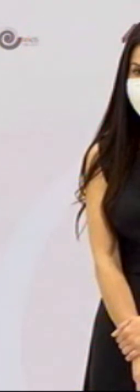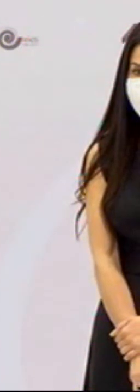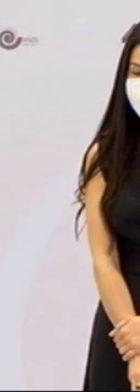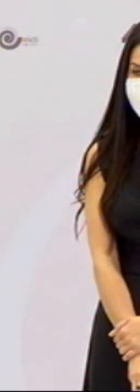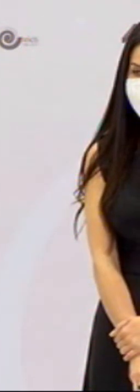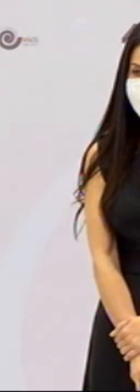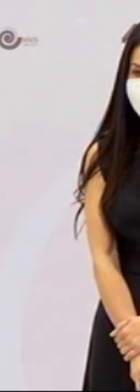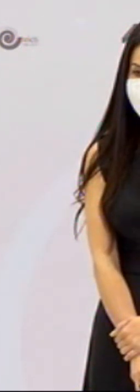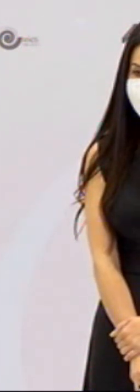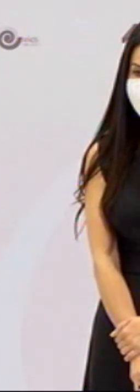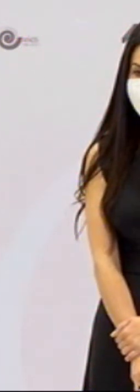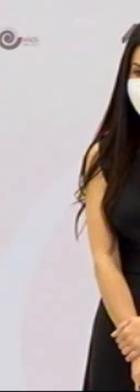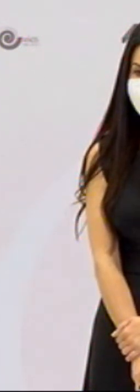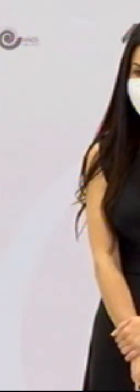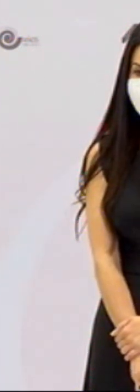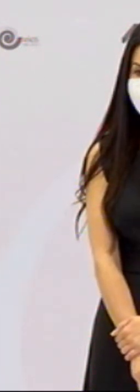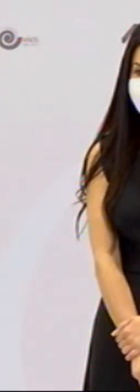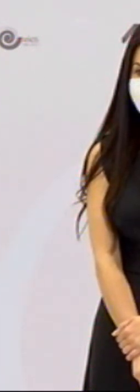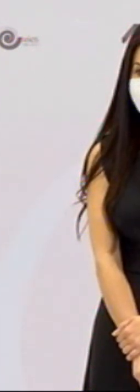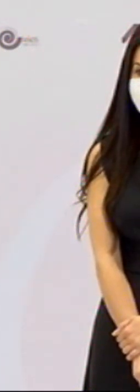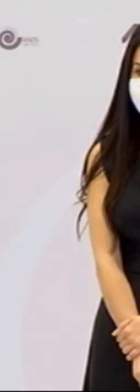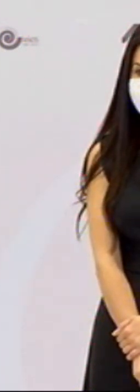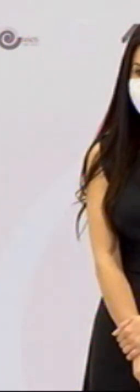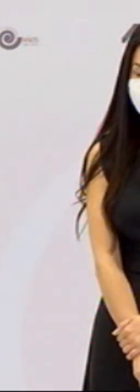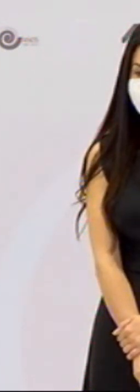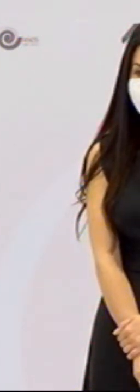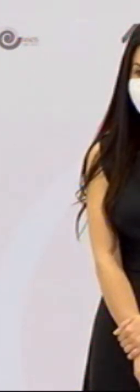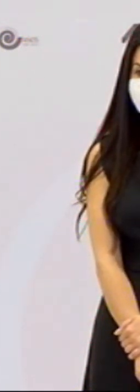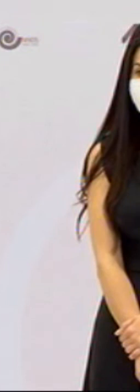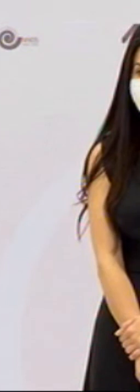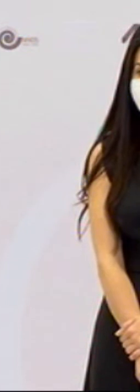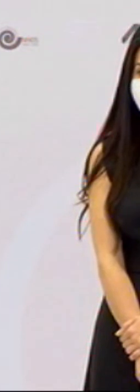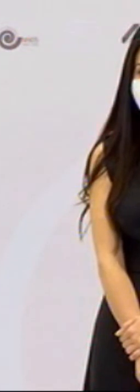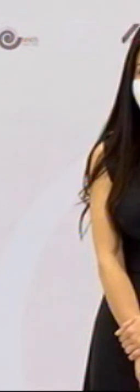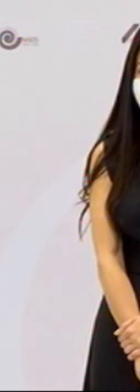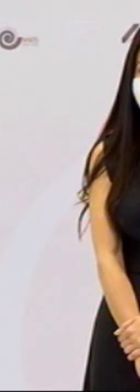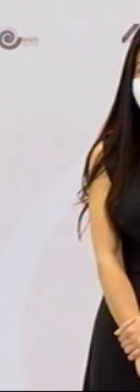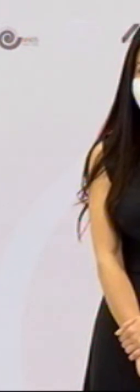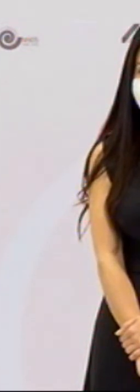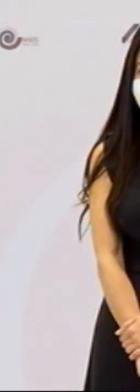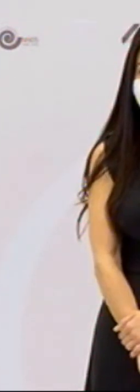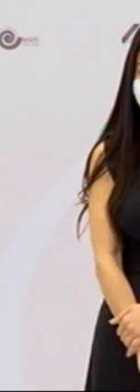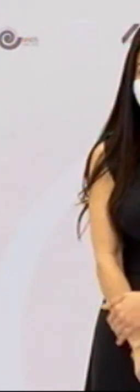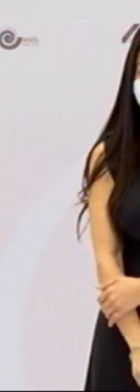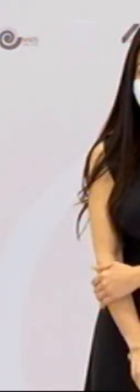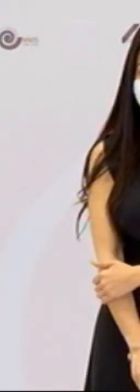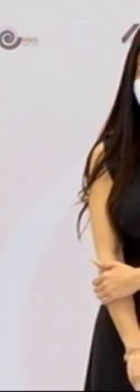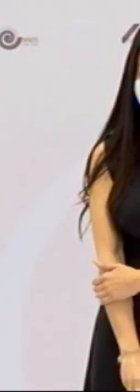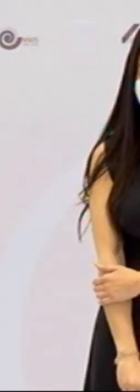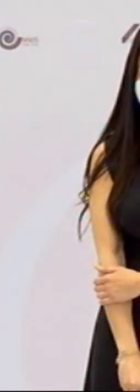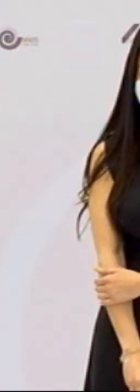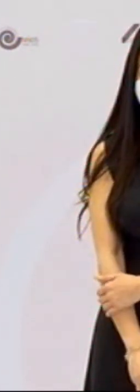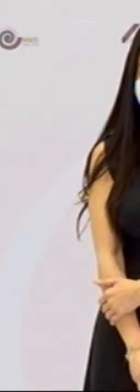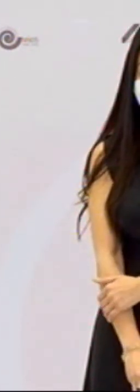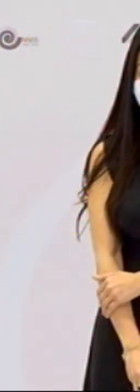como anunció, en el verano, y que, lógicamente, vacunado el 70% de la población, ya